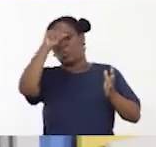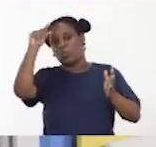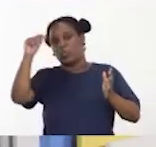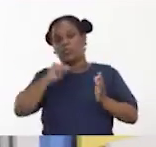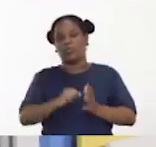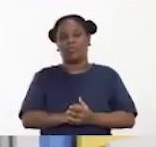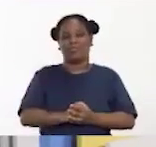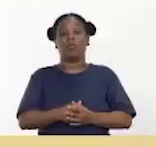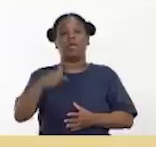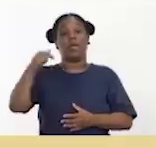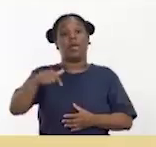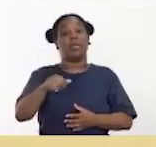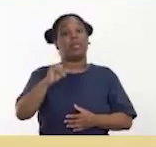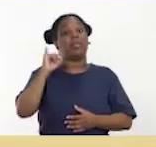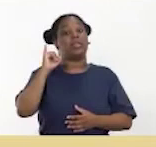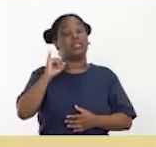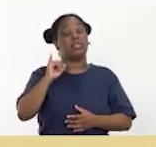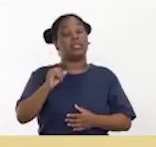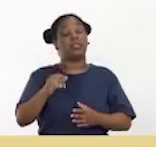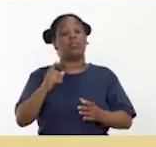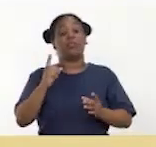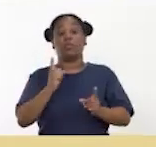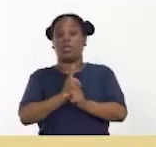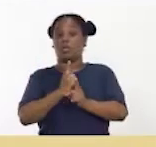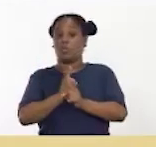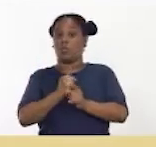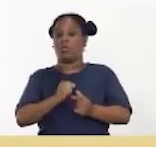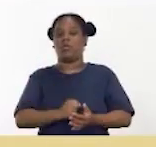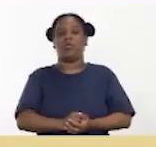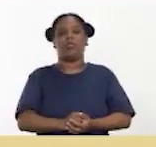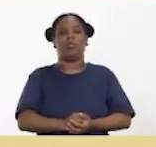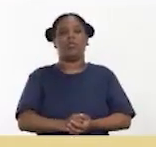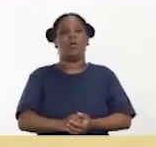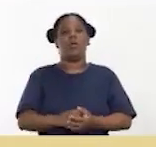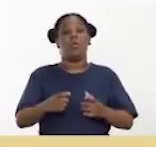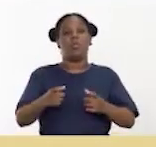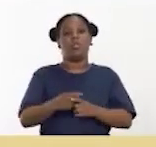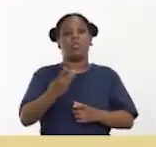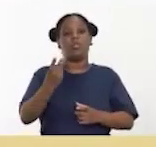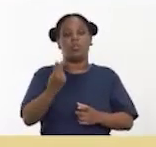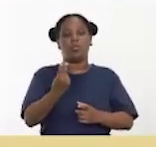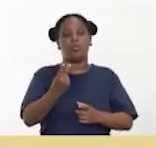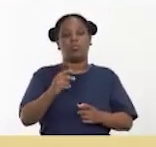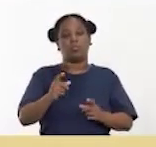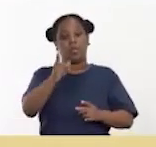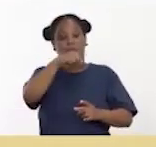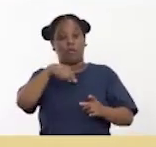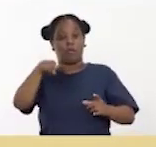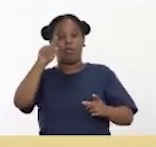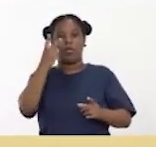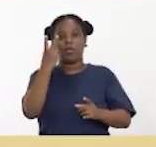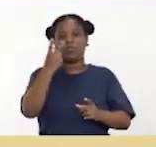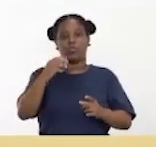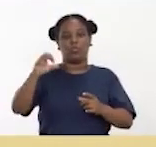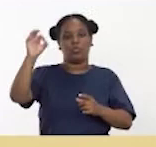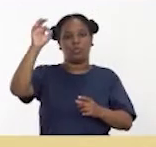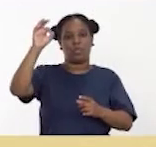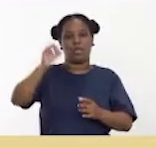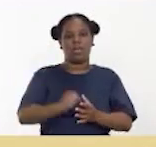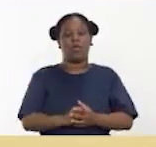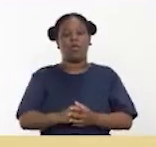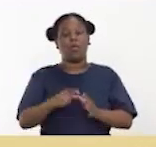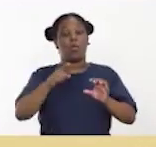su ecuación. Aquí en sexto semestre por encuentro, la unidad 2 son las curvas de segundo grado. Los